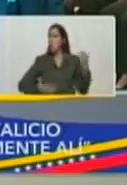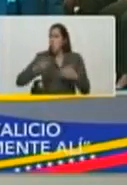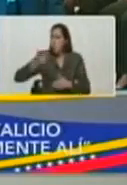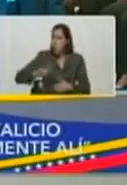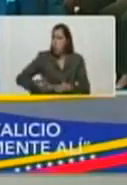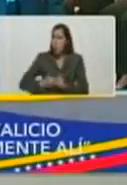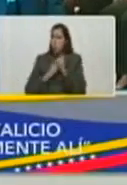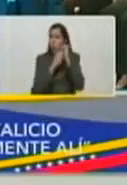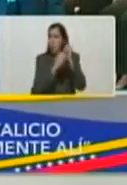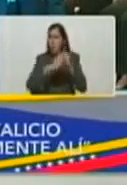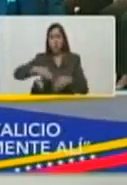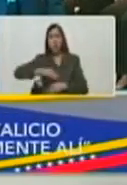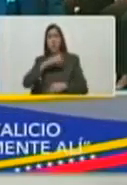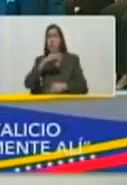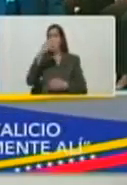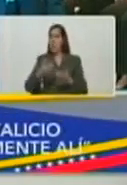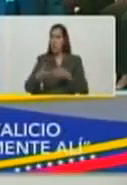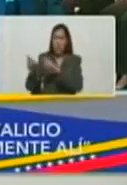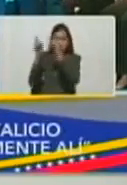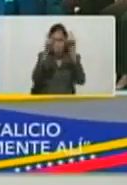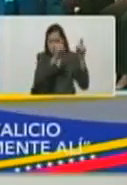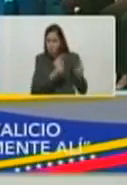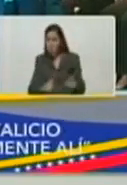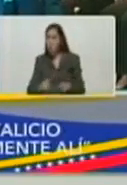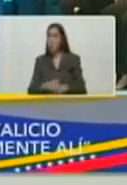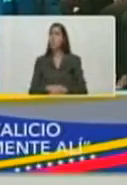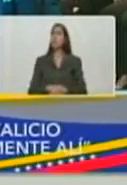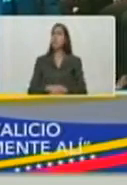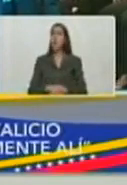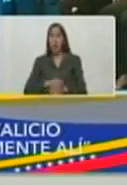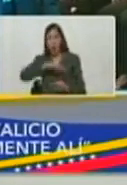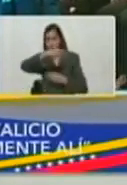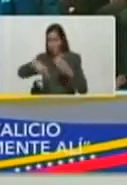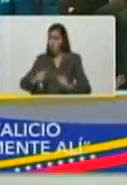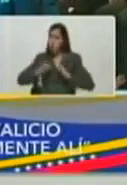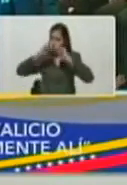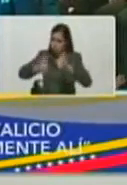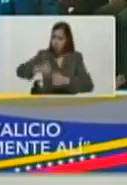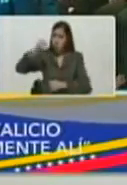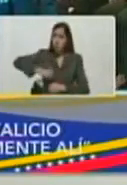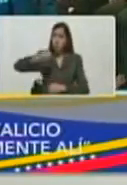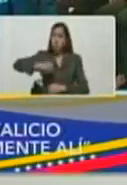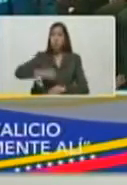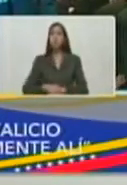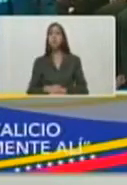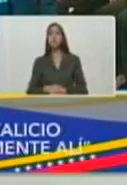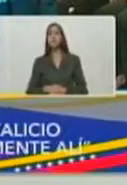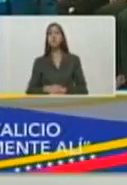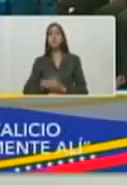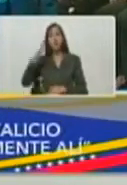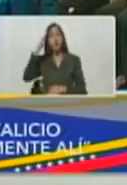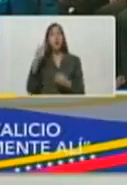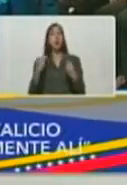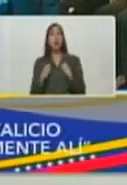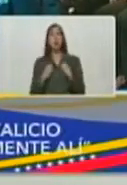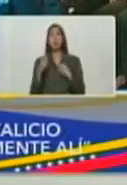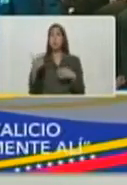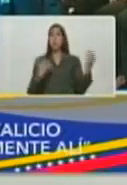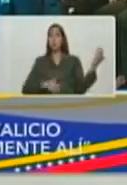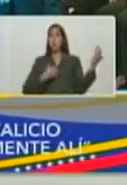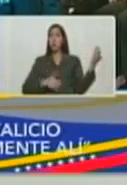el espíritu. Ali fue precursor de la revolución bolivariana. Quien sepa de la vida de Ali,